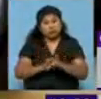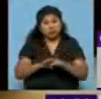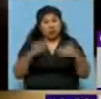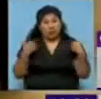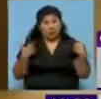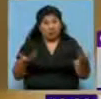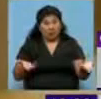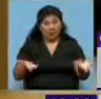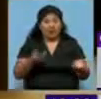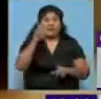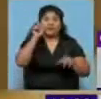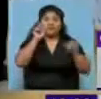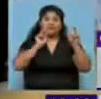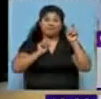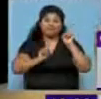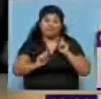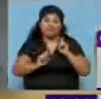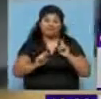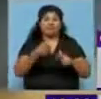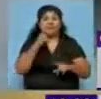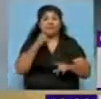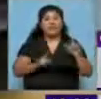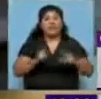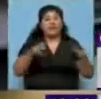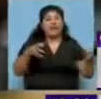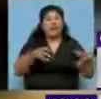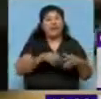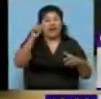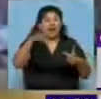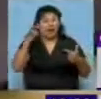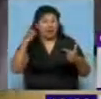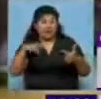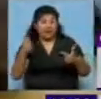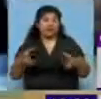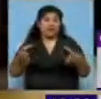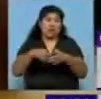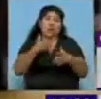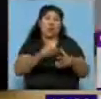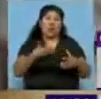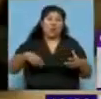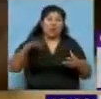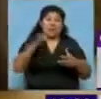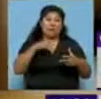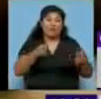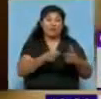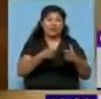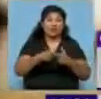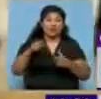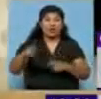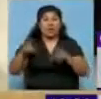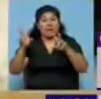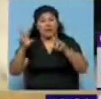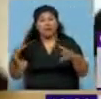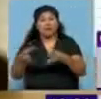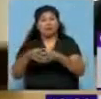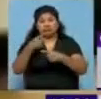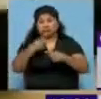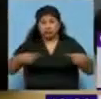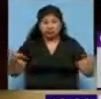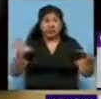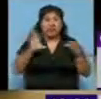fue. Imagínate la foto, Labaña, peronismo federal, gobernadores, Massa y sindicalistas todos juntos. Una multitud, y con